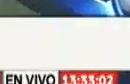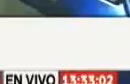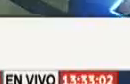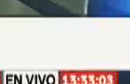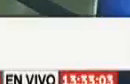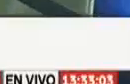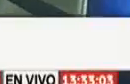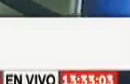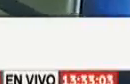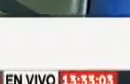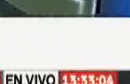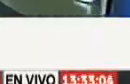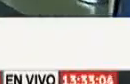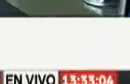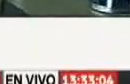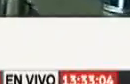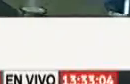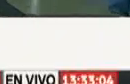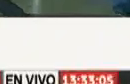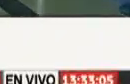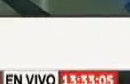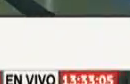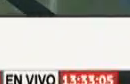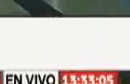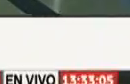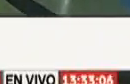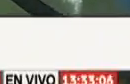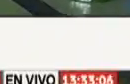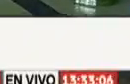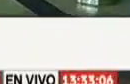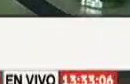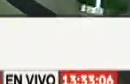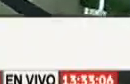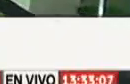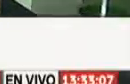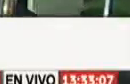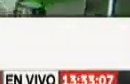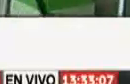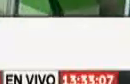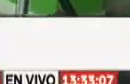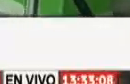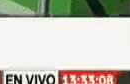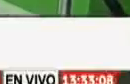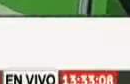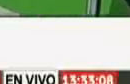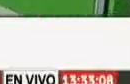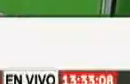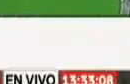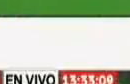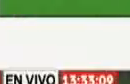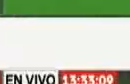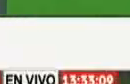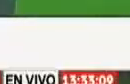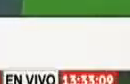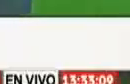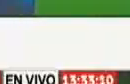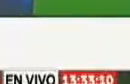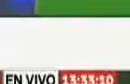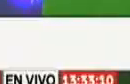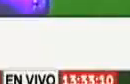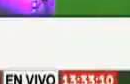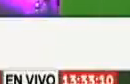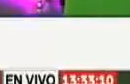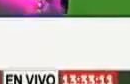nuestro bar, también nuestra área de canjeo o canje de premios, porque por jugar en cualquiera de los juegos de Safari Zone